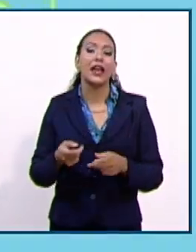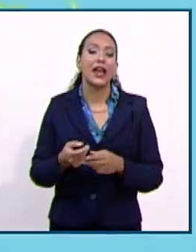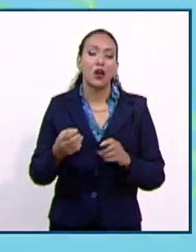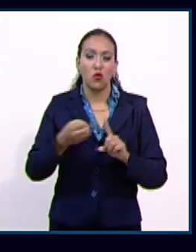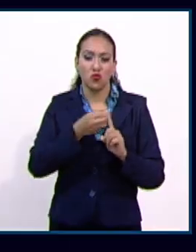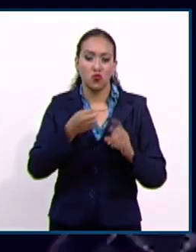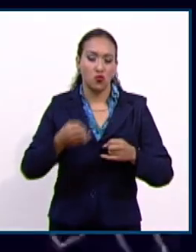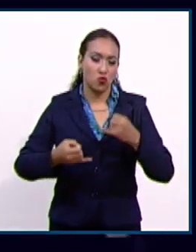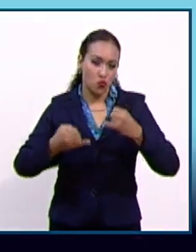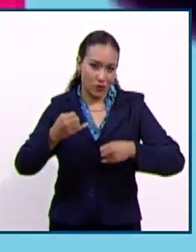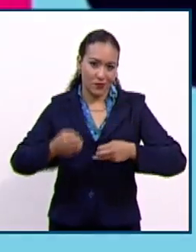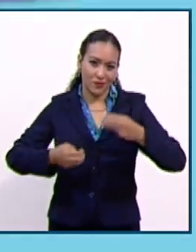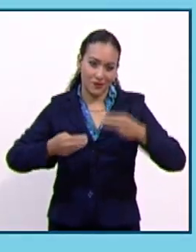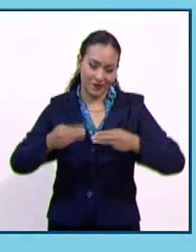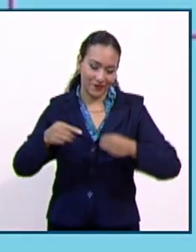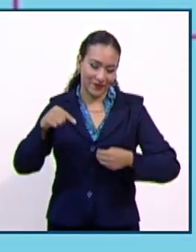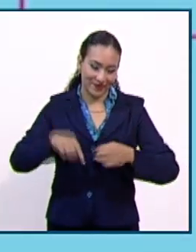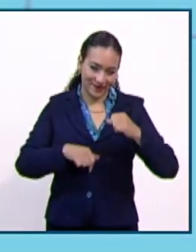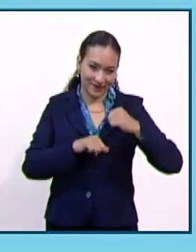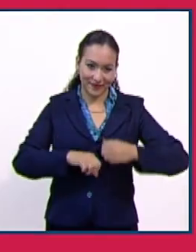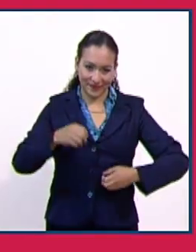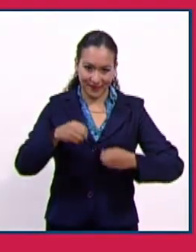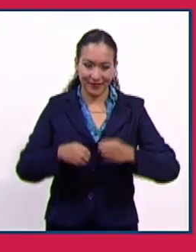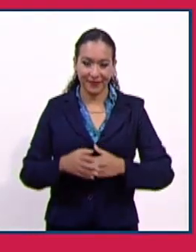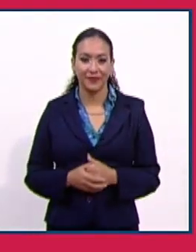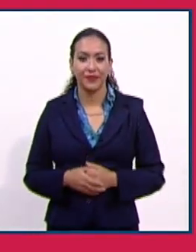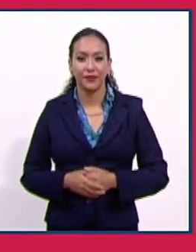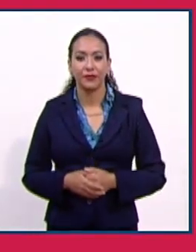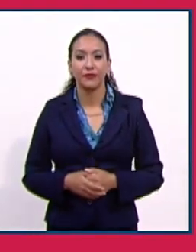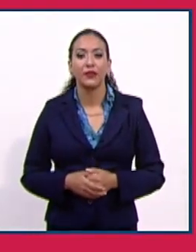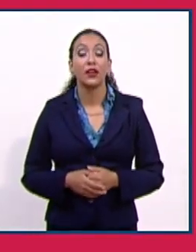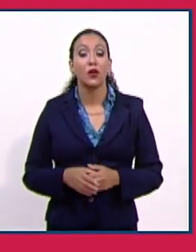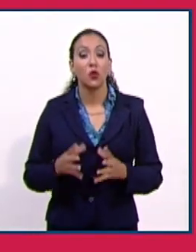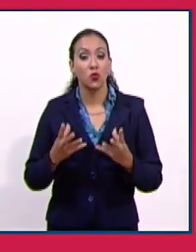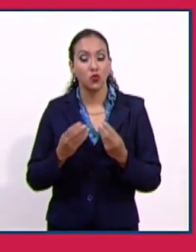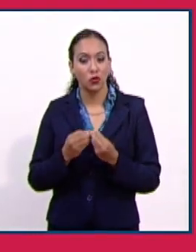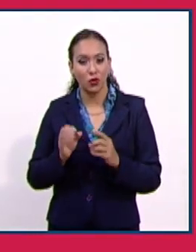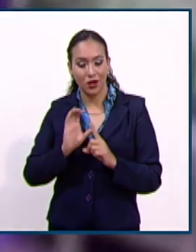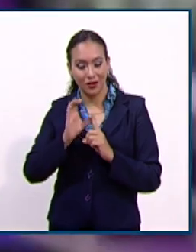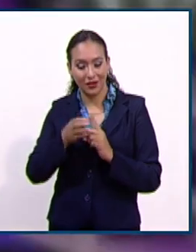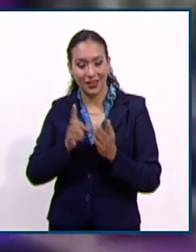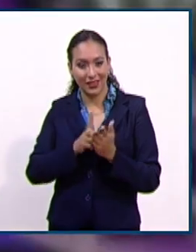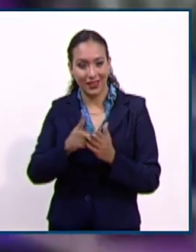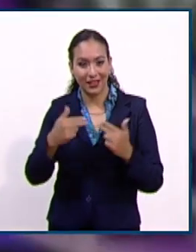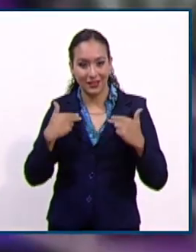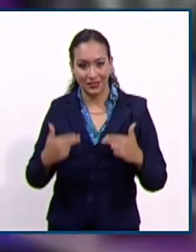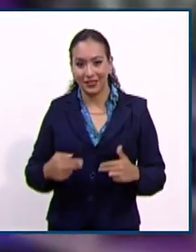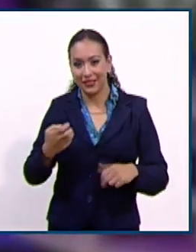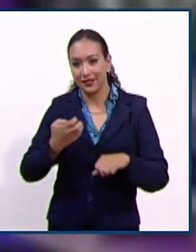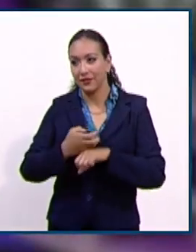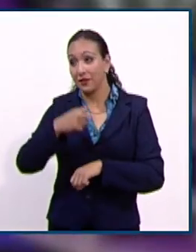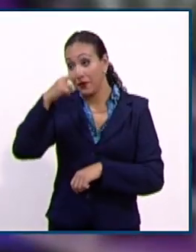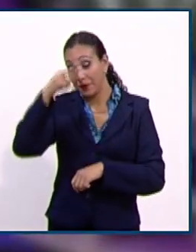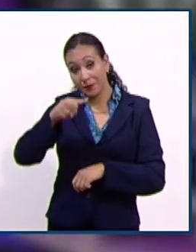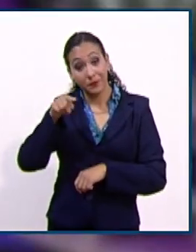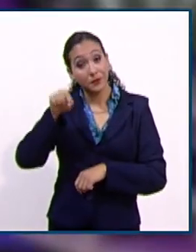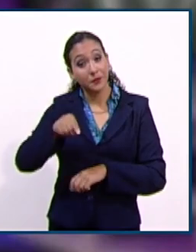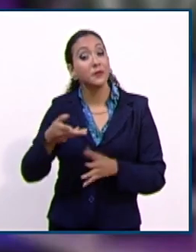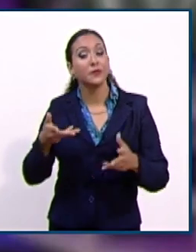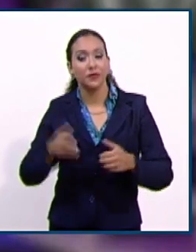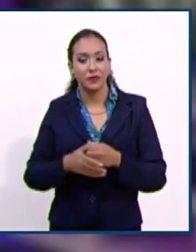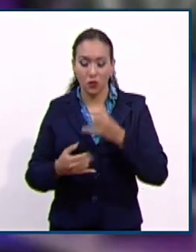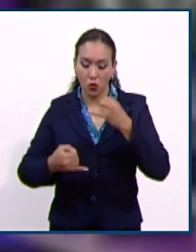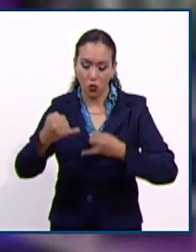y Jueces de Distrito del Poder Judicial de la Federación y la Comisión de Derechos Humanos del Estado de México. En este espacio,